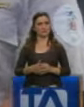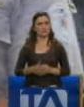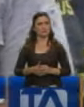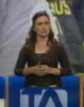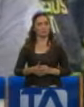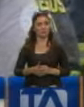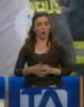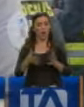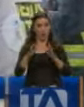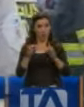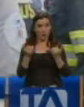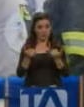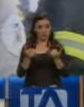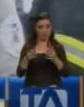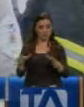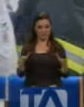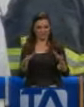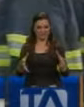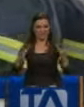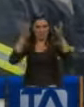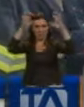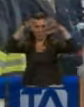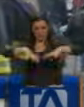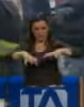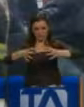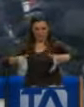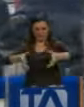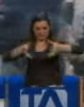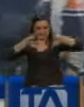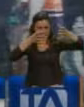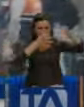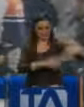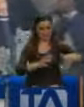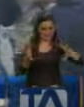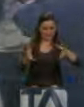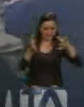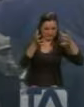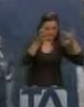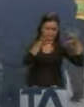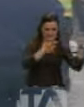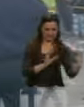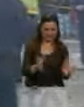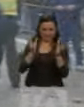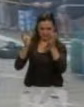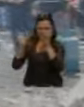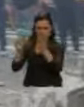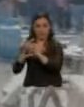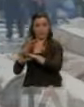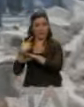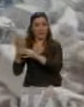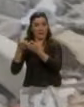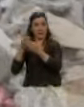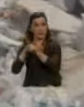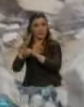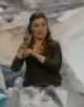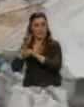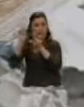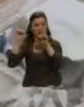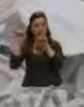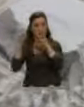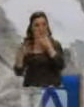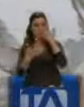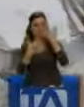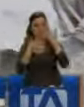haciendo una remoción de escombros. Posterior a esto, el grupo de investigación de incendios se acercará y dará cuál fue la causa exacta de esta explosión. Al